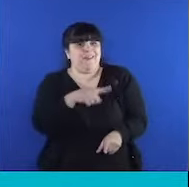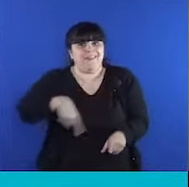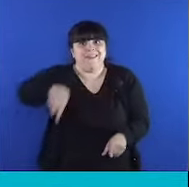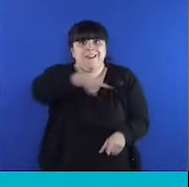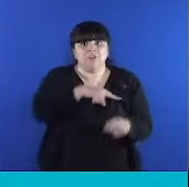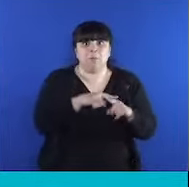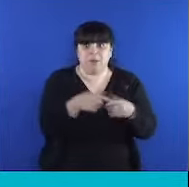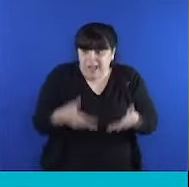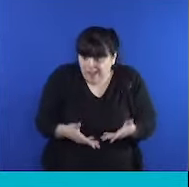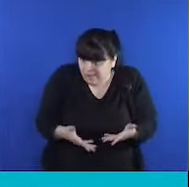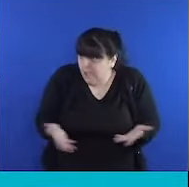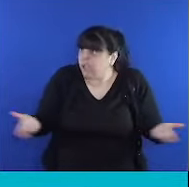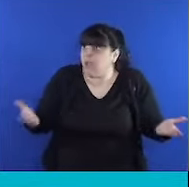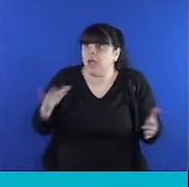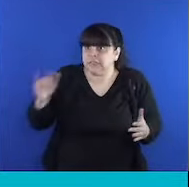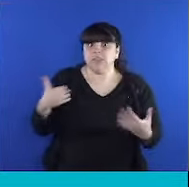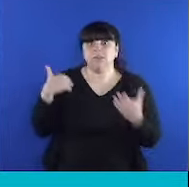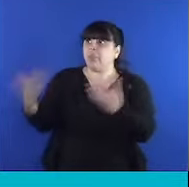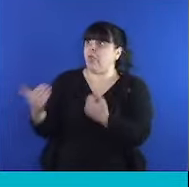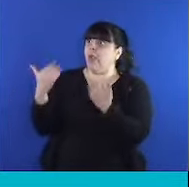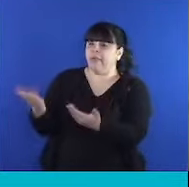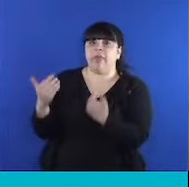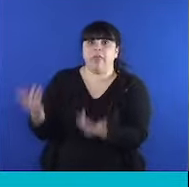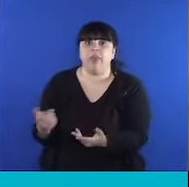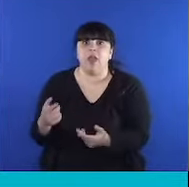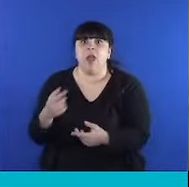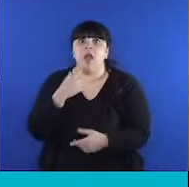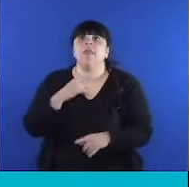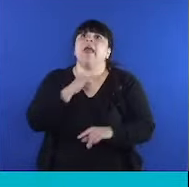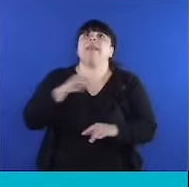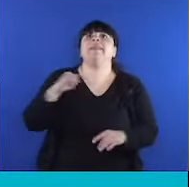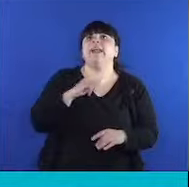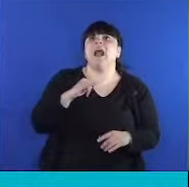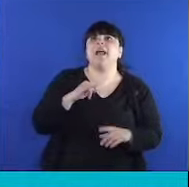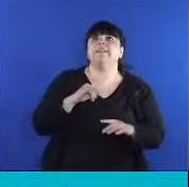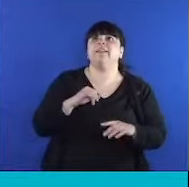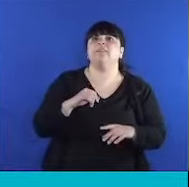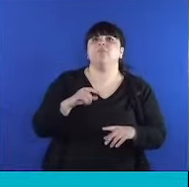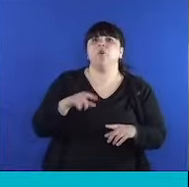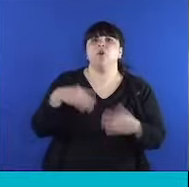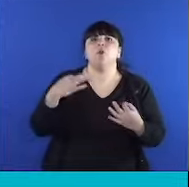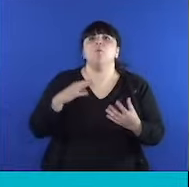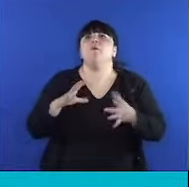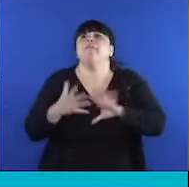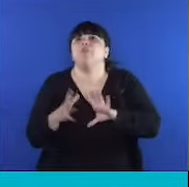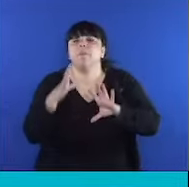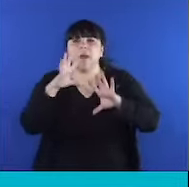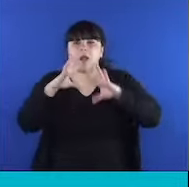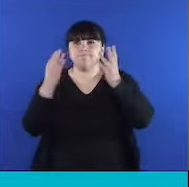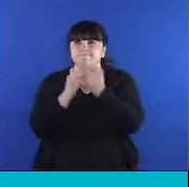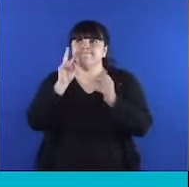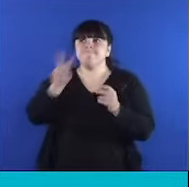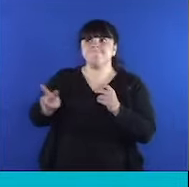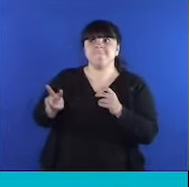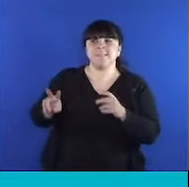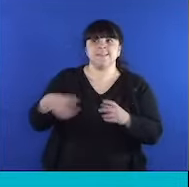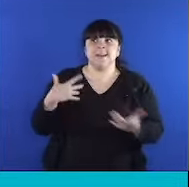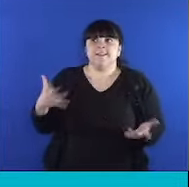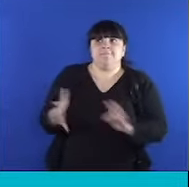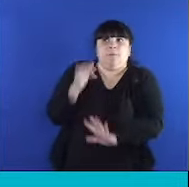acá acompañan en muchos casos los resultados negativos de esta política, hay que sacar conclusiones de fondo, porque con